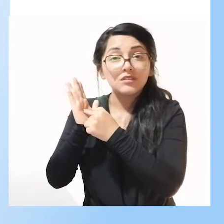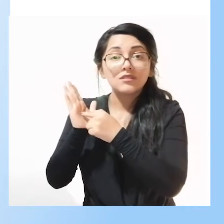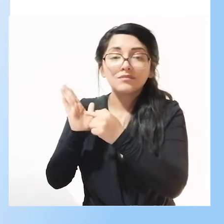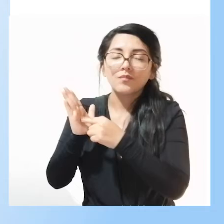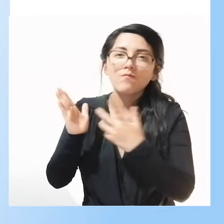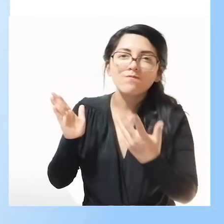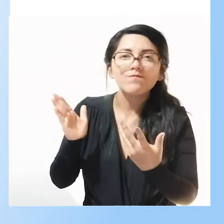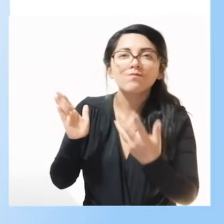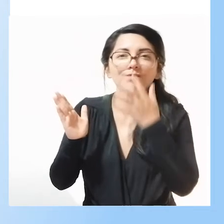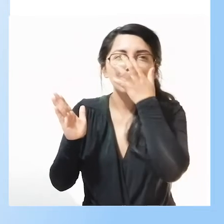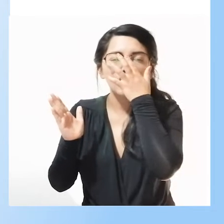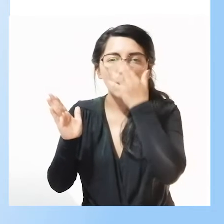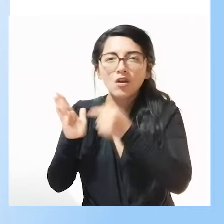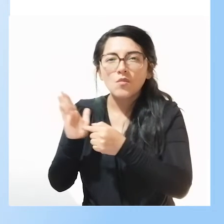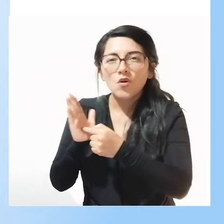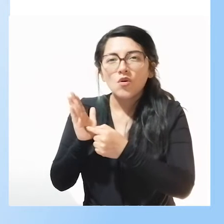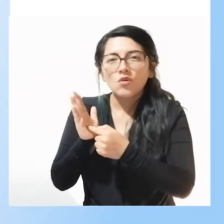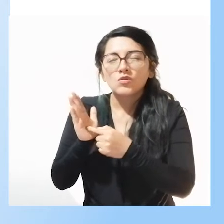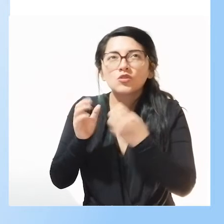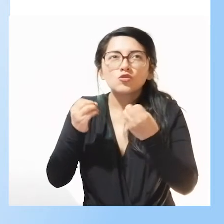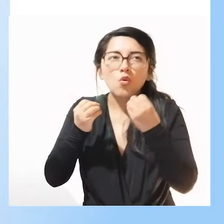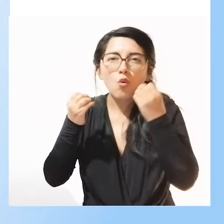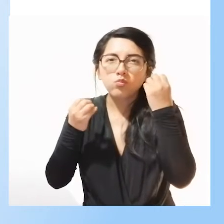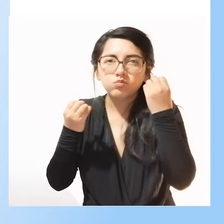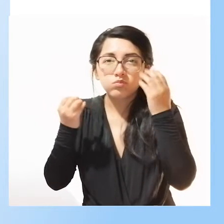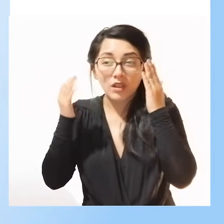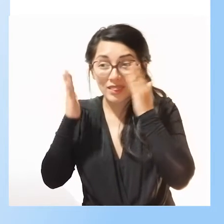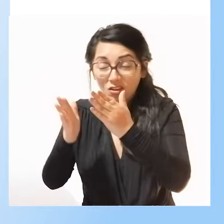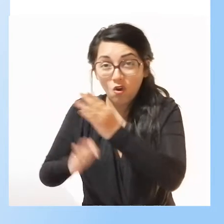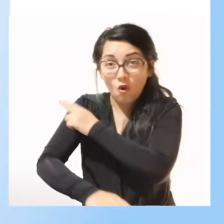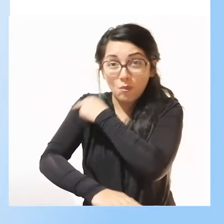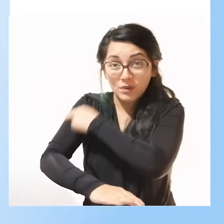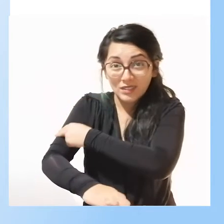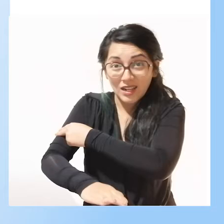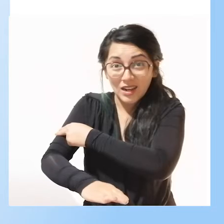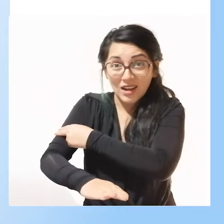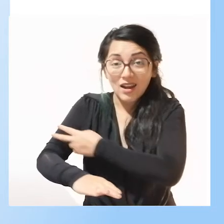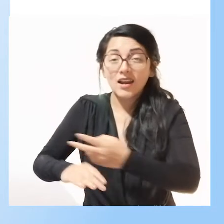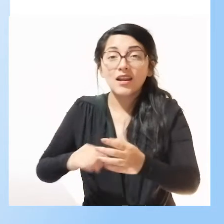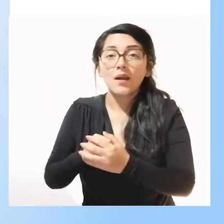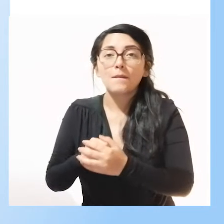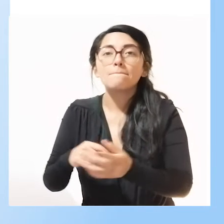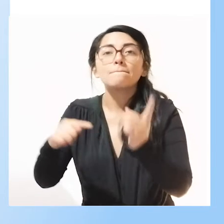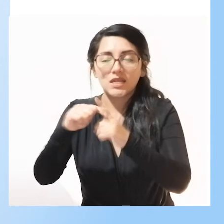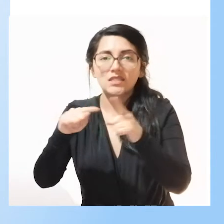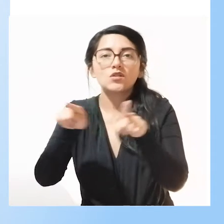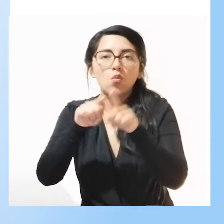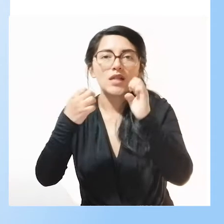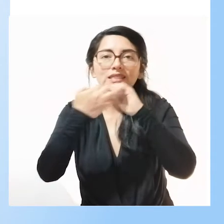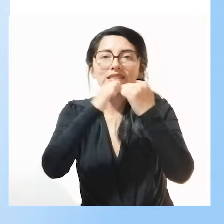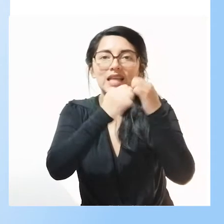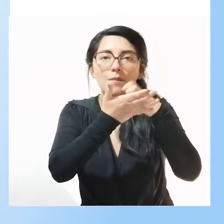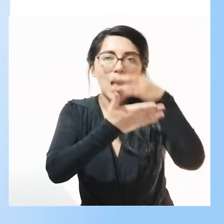no solo se ha de contemplar desde lo que es la pedagogía hospitalaria, sino en lo que es el sistema educativo